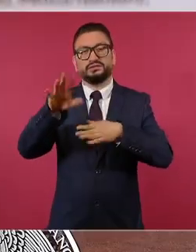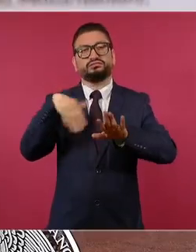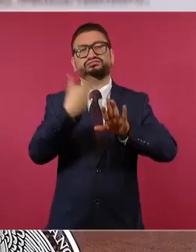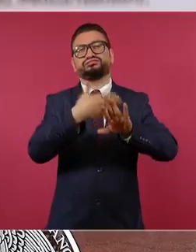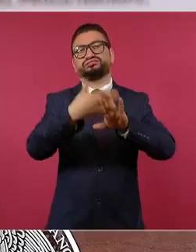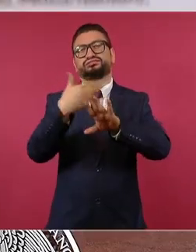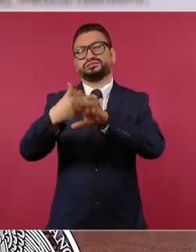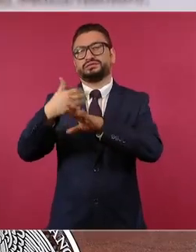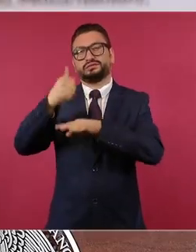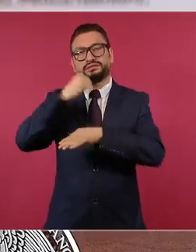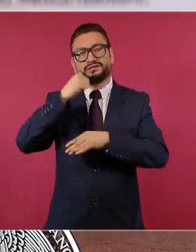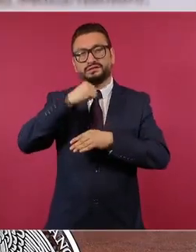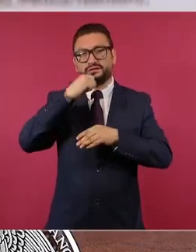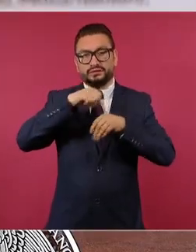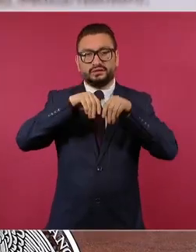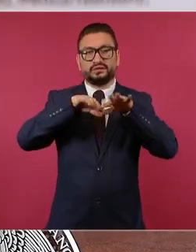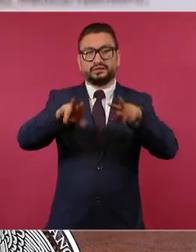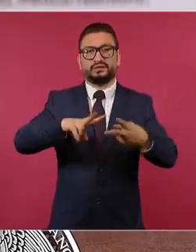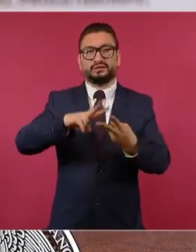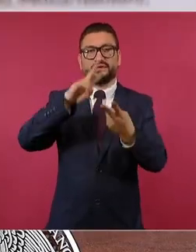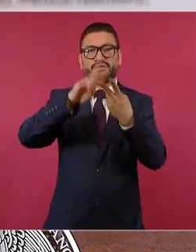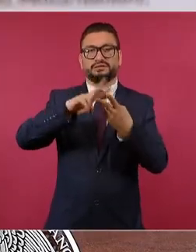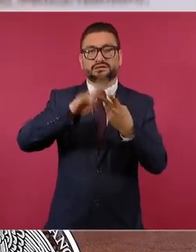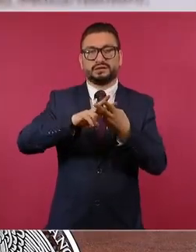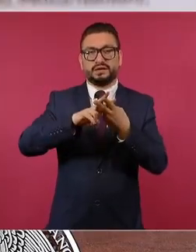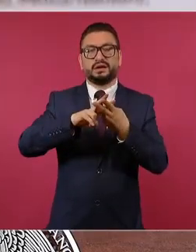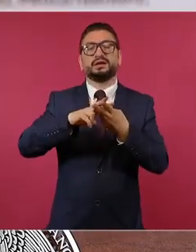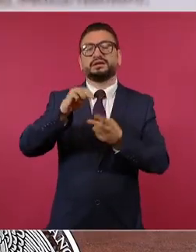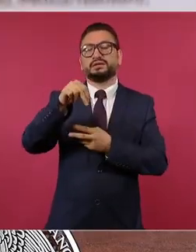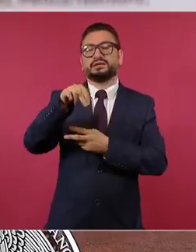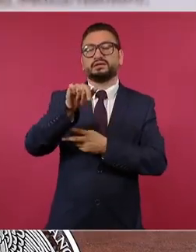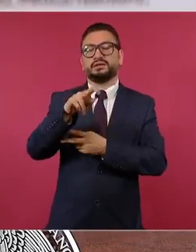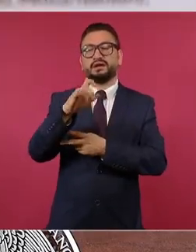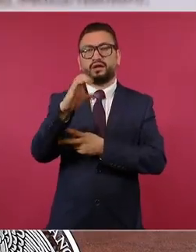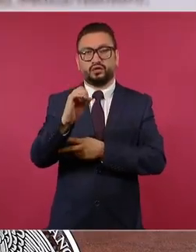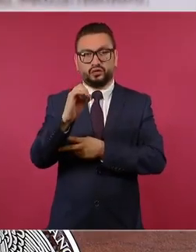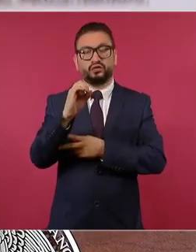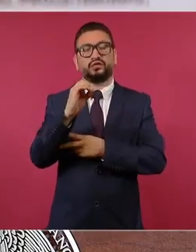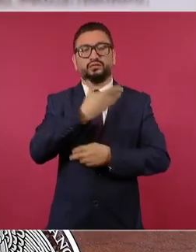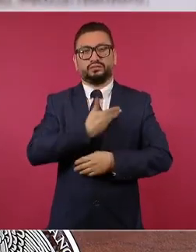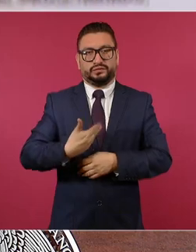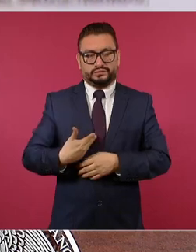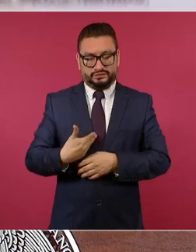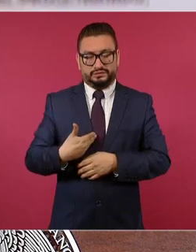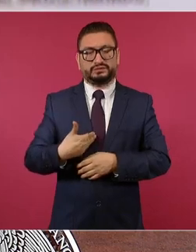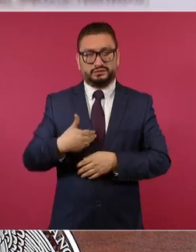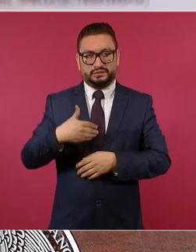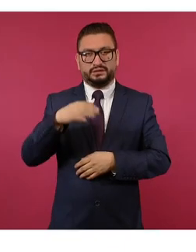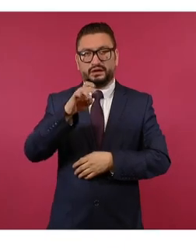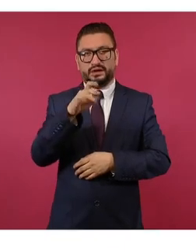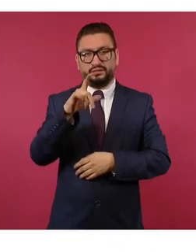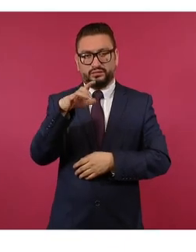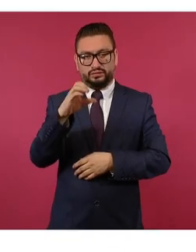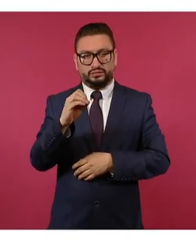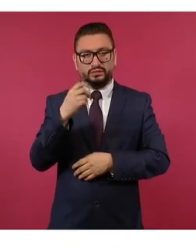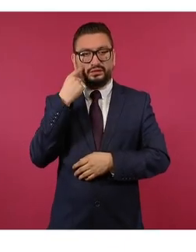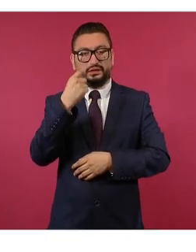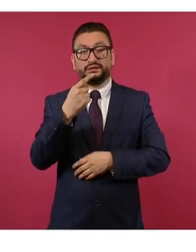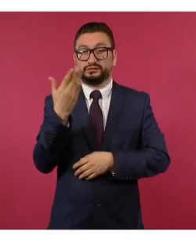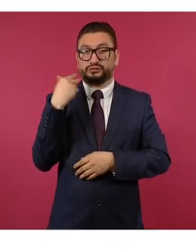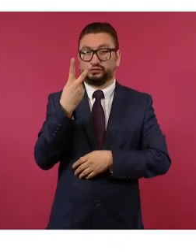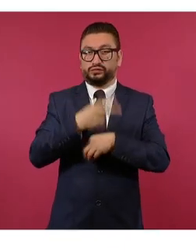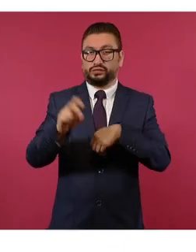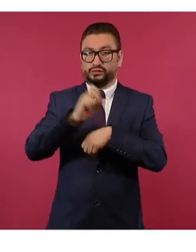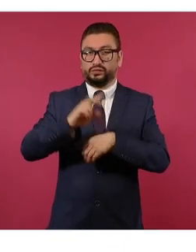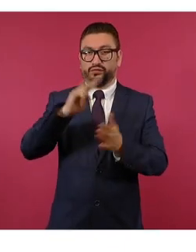sucia de la campaña #NarcoPresidenteAMLO. Aquí podemos ver un corte de las primeras 2 semanas de marzo